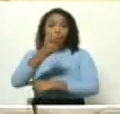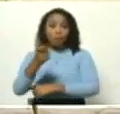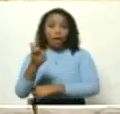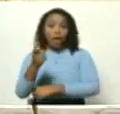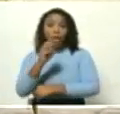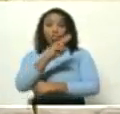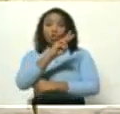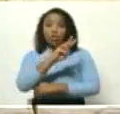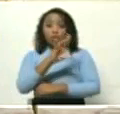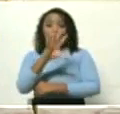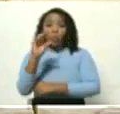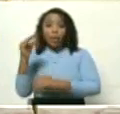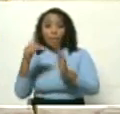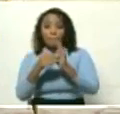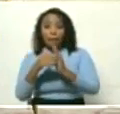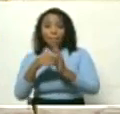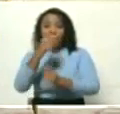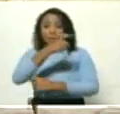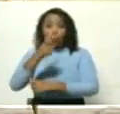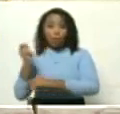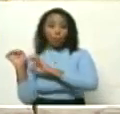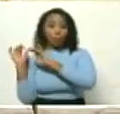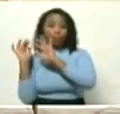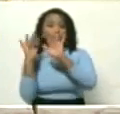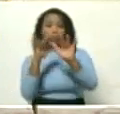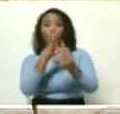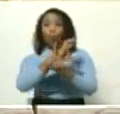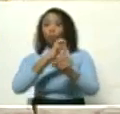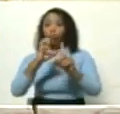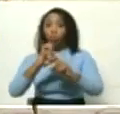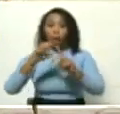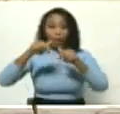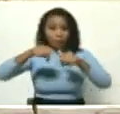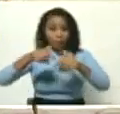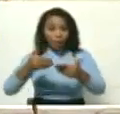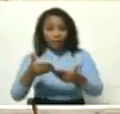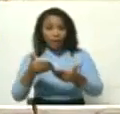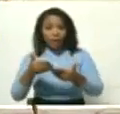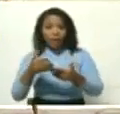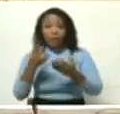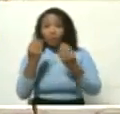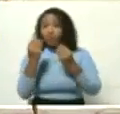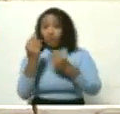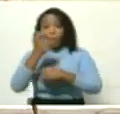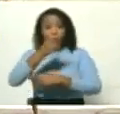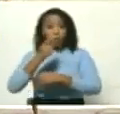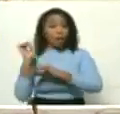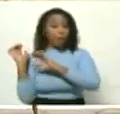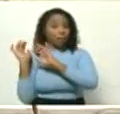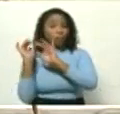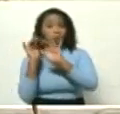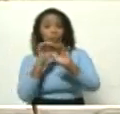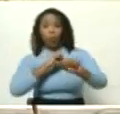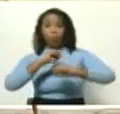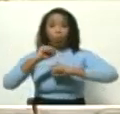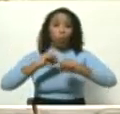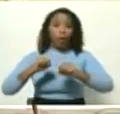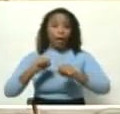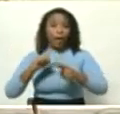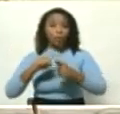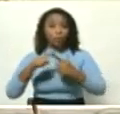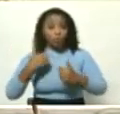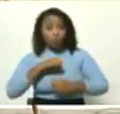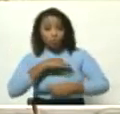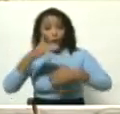más de 250.000 personas. Amanece la gente. Ajá, amanece aquí en cola, es mucha gente. Entonces, bueno, nosotros vamos a estar